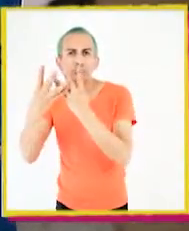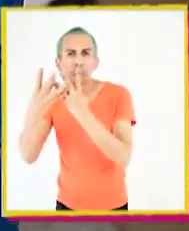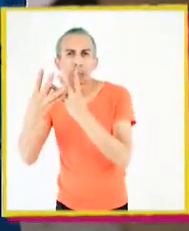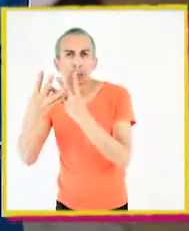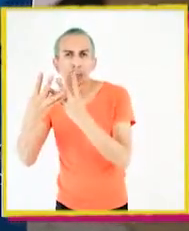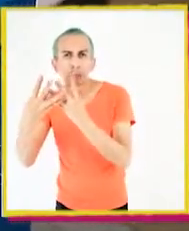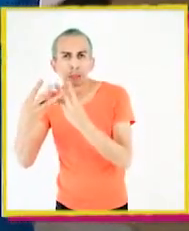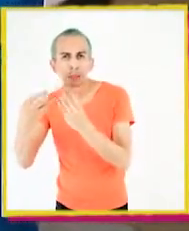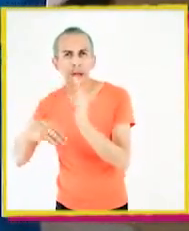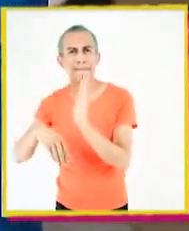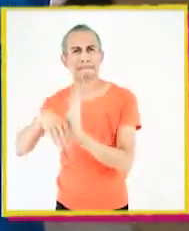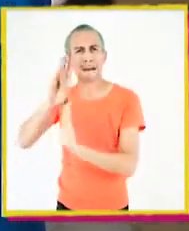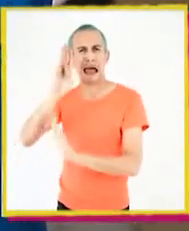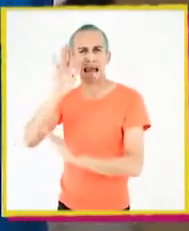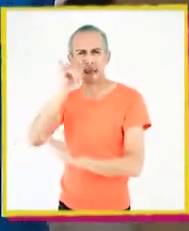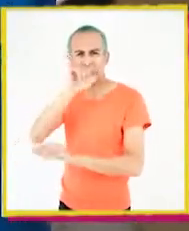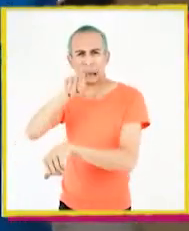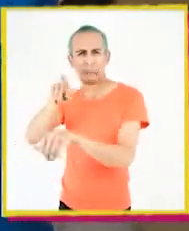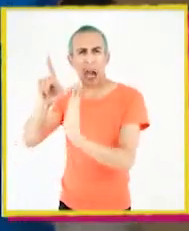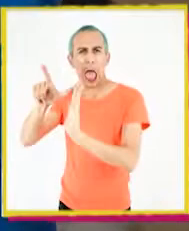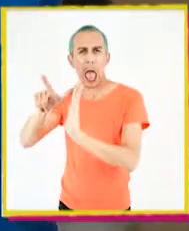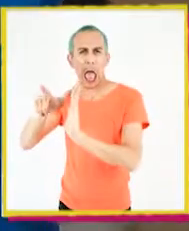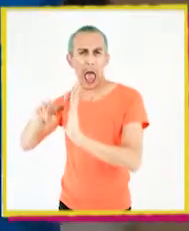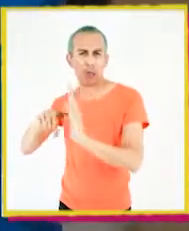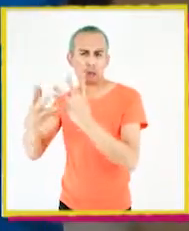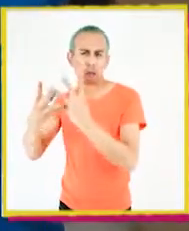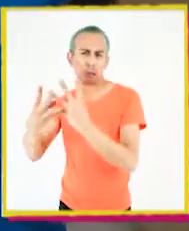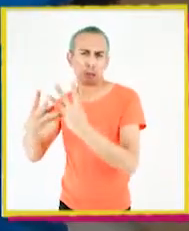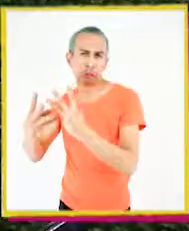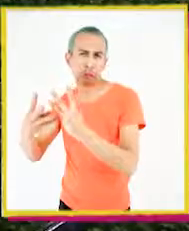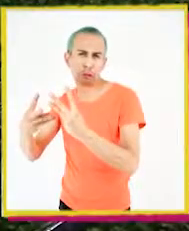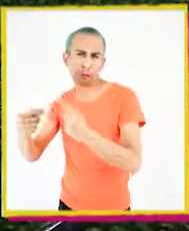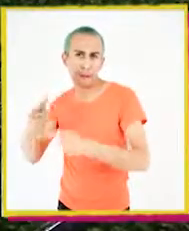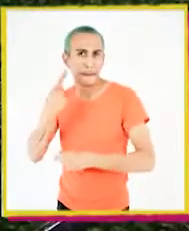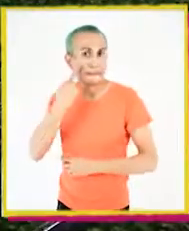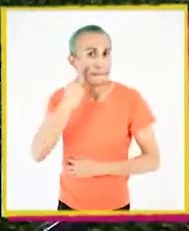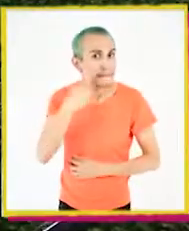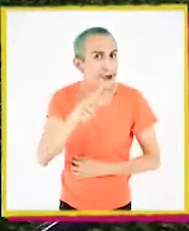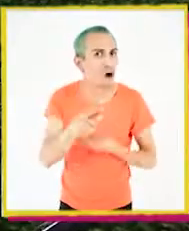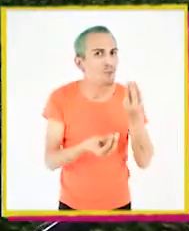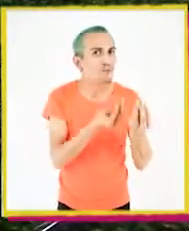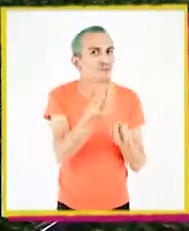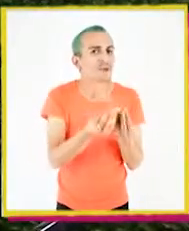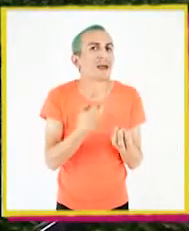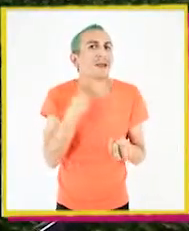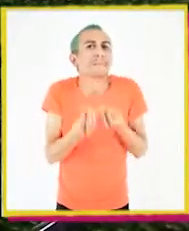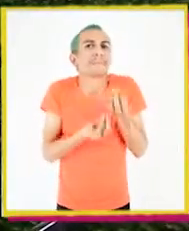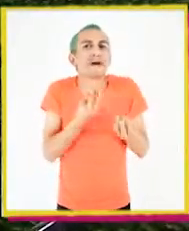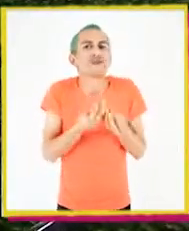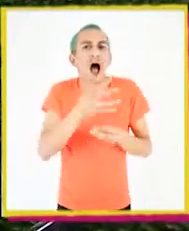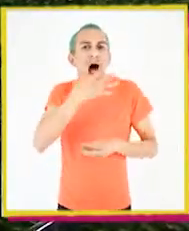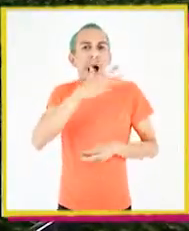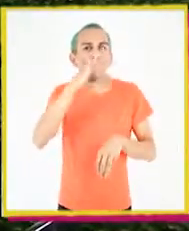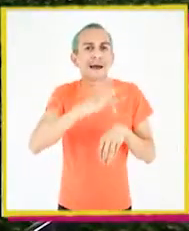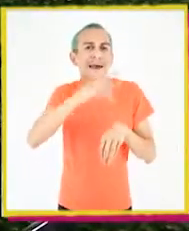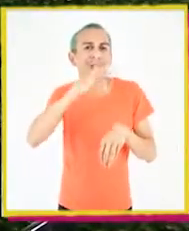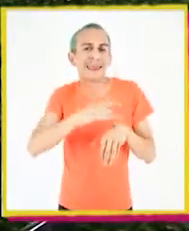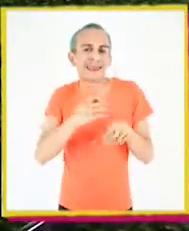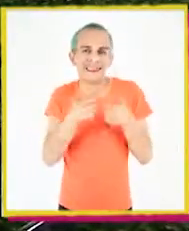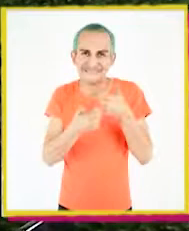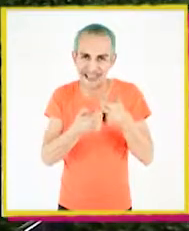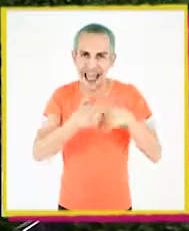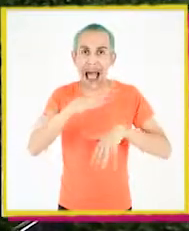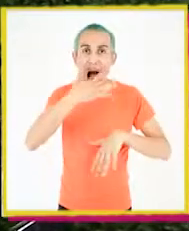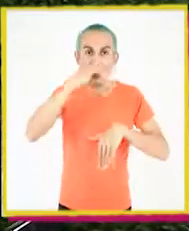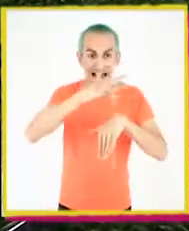Es decir, se demoró más tiempo en que se disolviera completamente. En cambio, ¿qué pasó con el agua caliente?